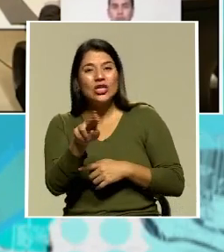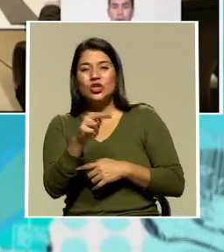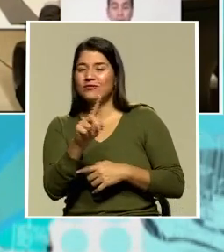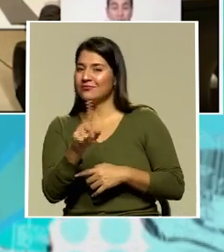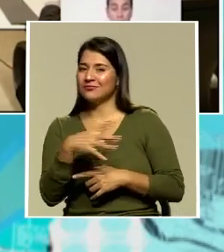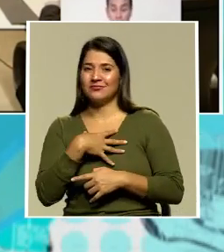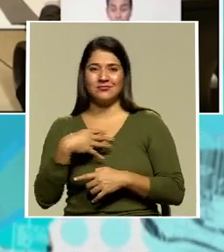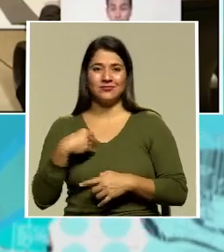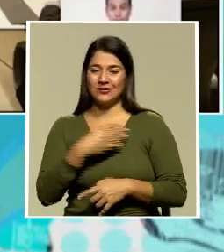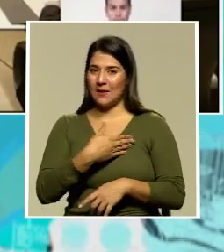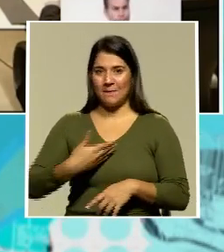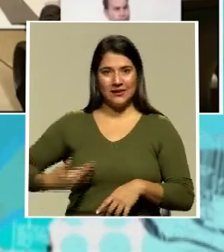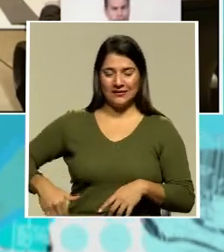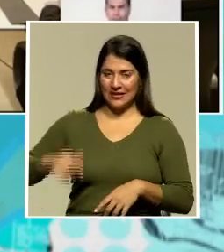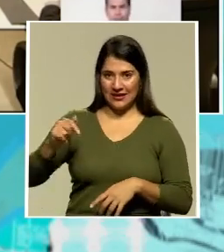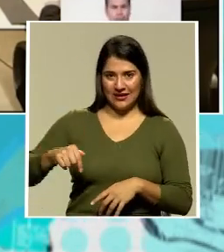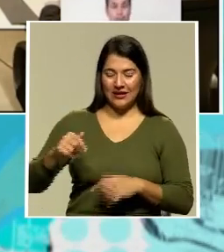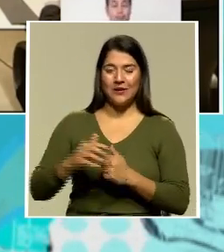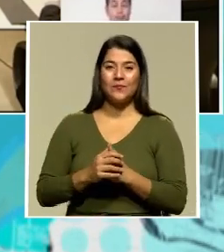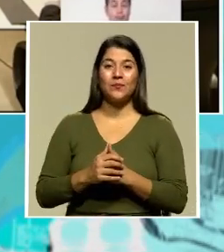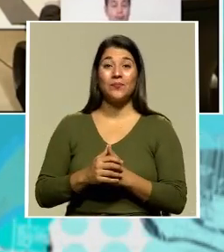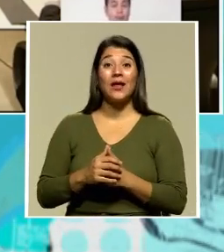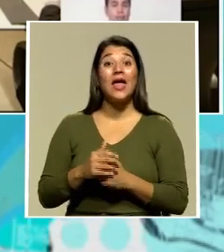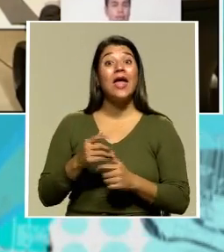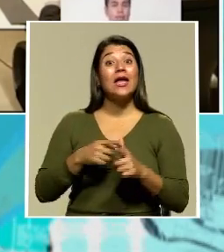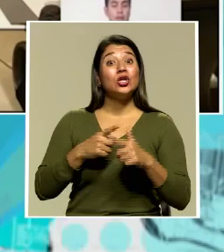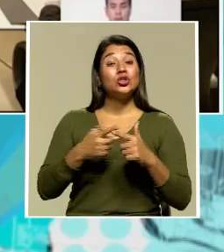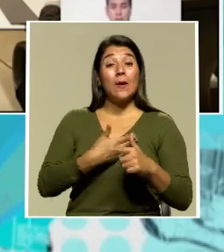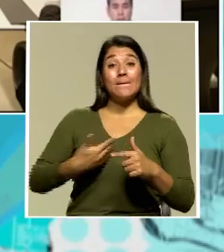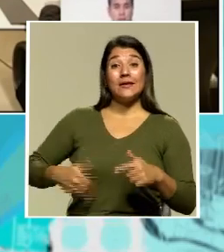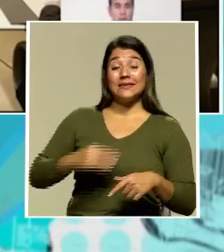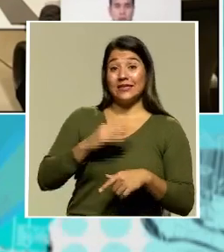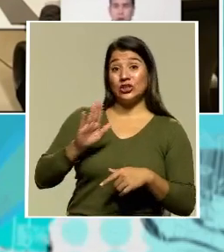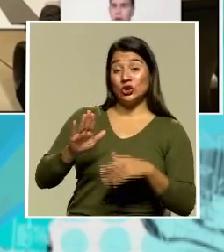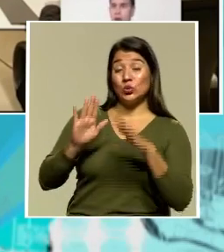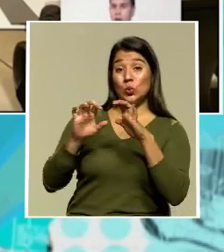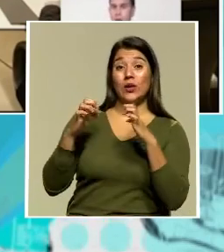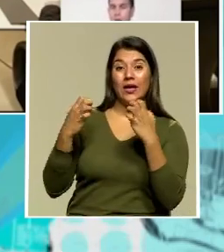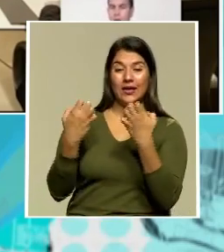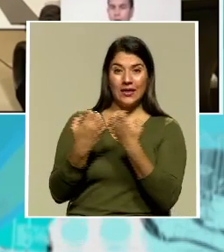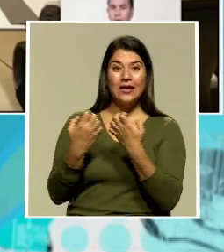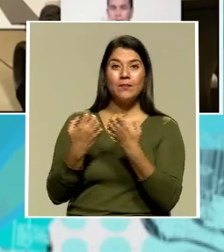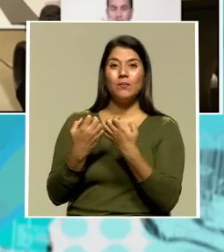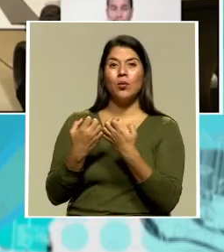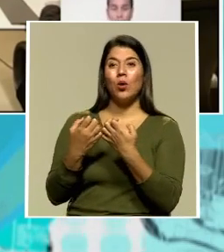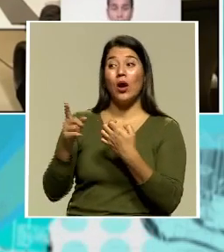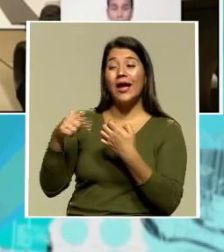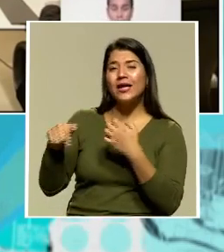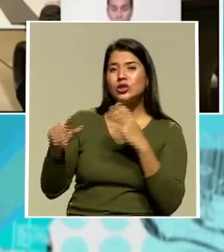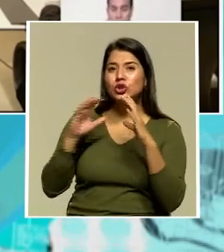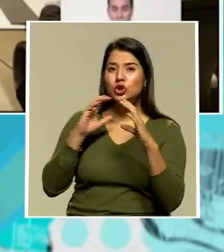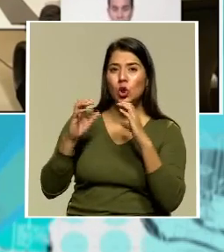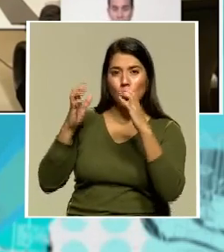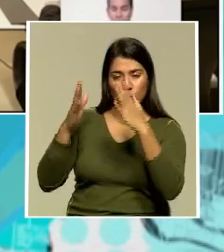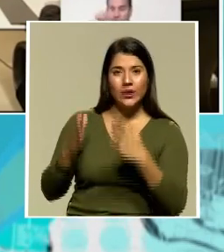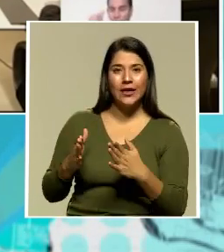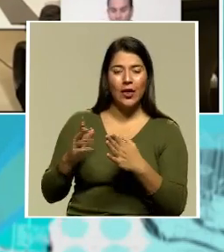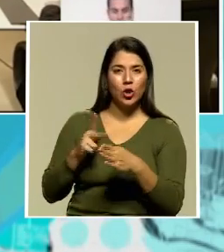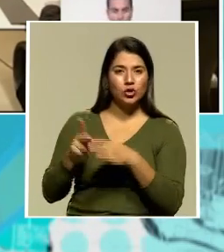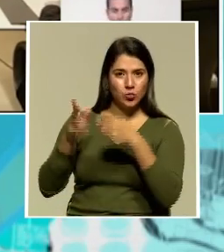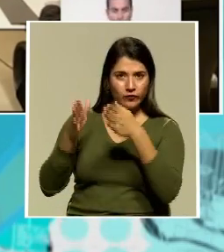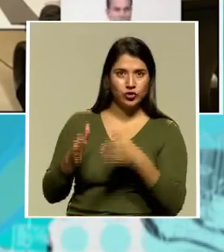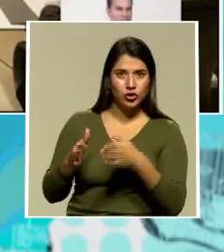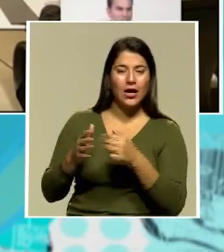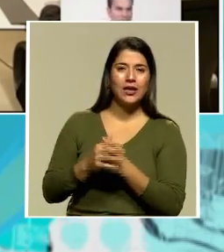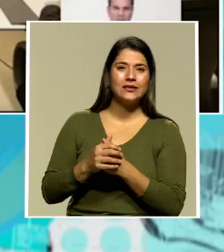presidente. Él y su equipo digamos, son comunicadores de profesión, son publicistas